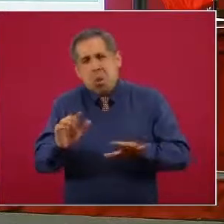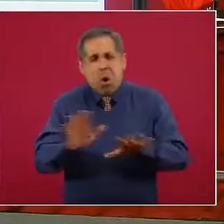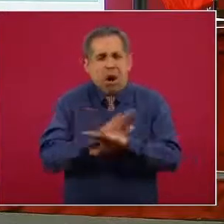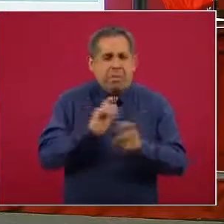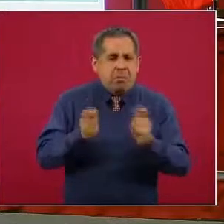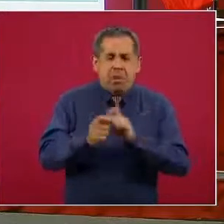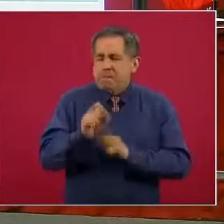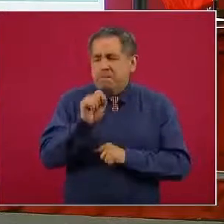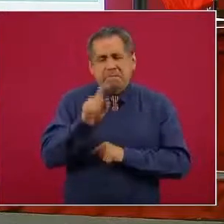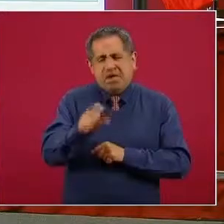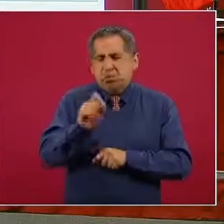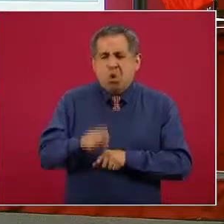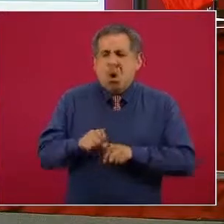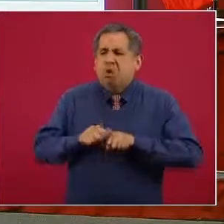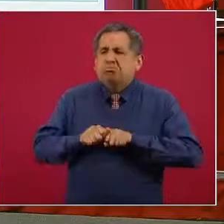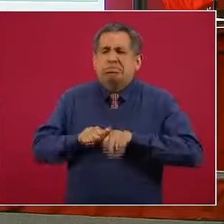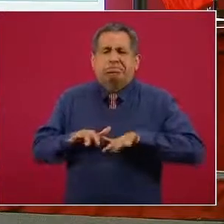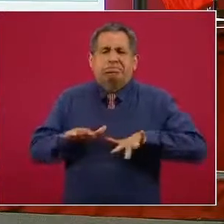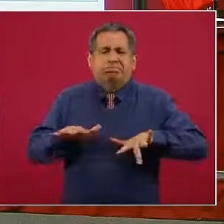se mantiene en